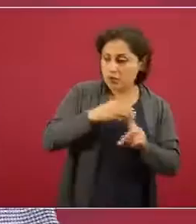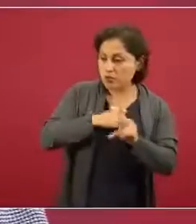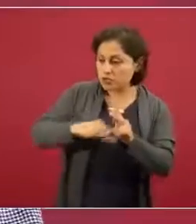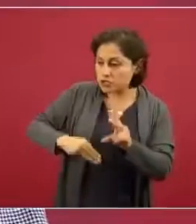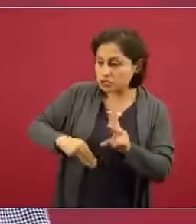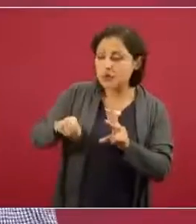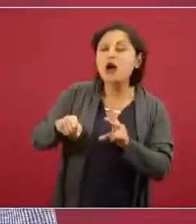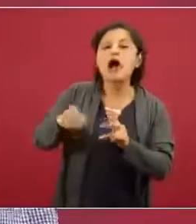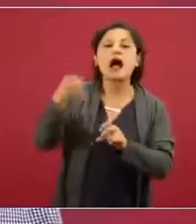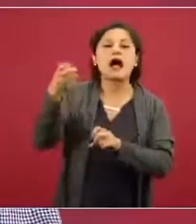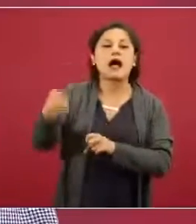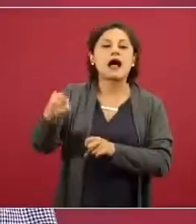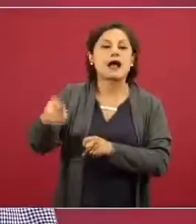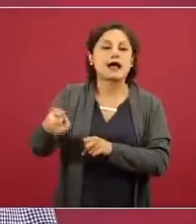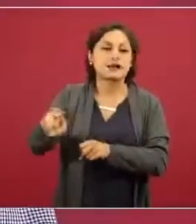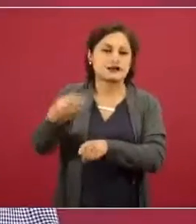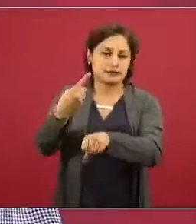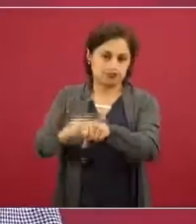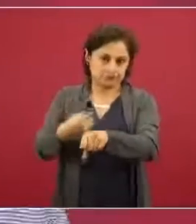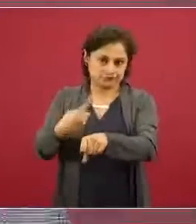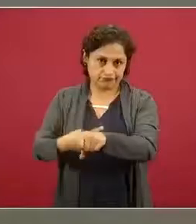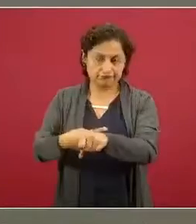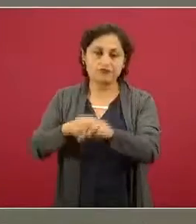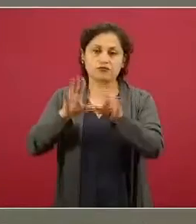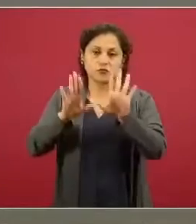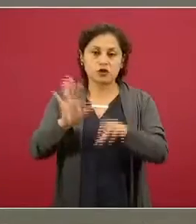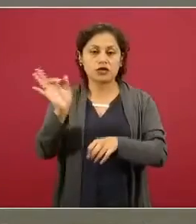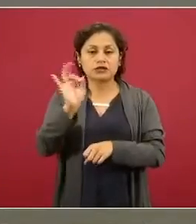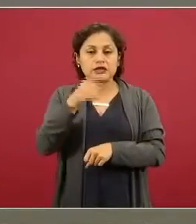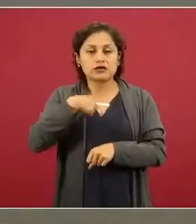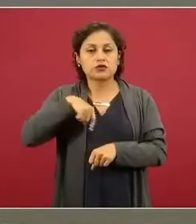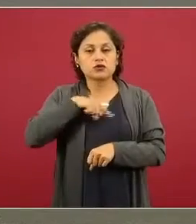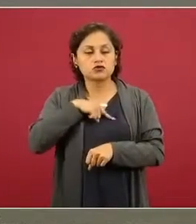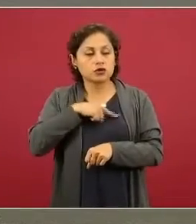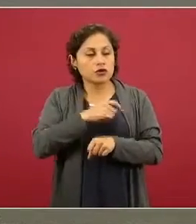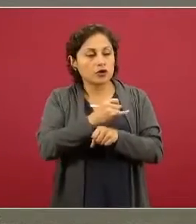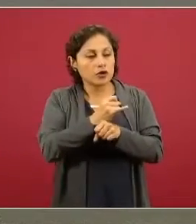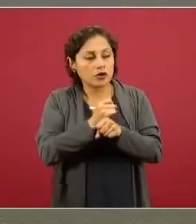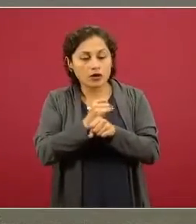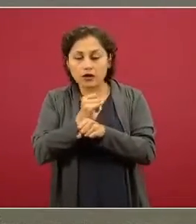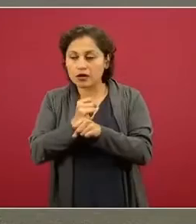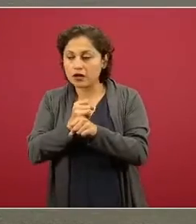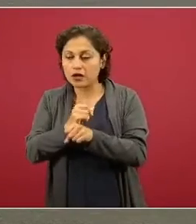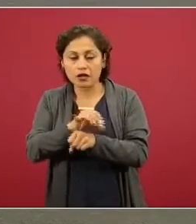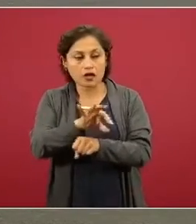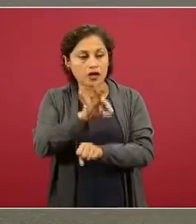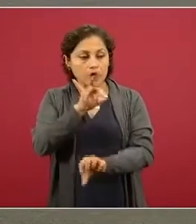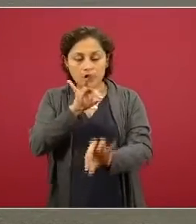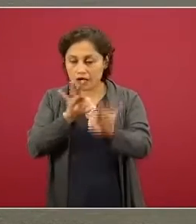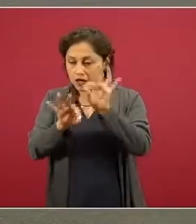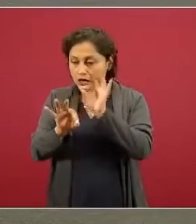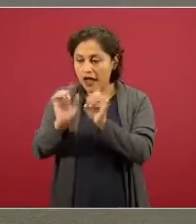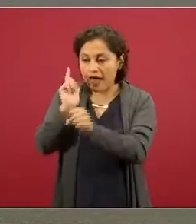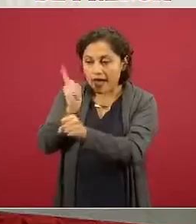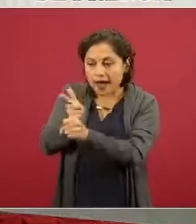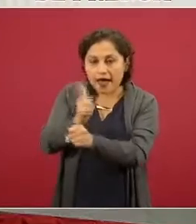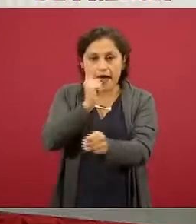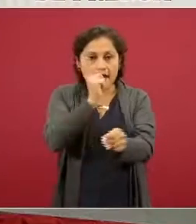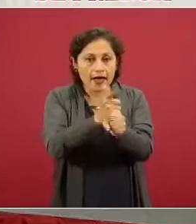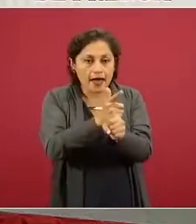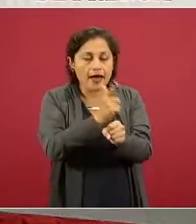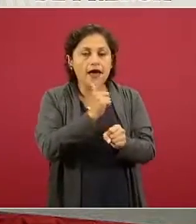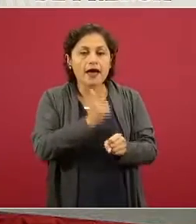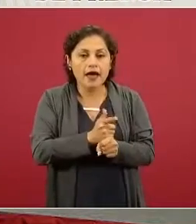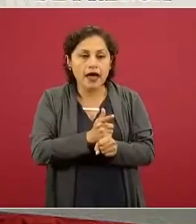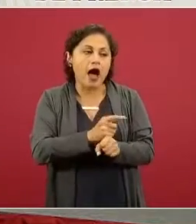tenemos de identificar dónde están los ascensos, podemos tener medidas mucho más focales, mucho más focalizadas al lugar donde está